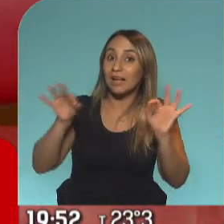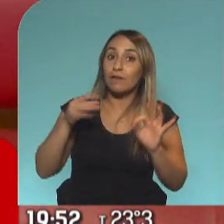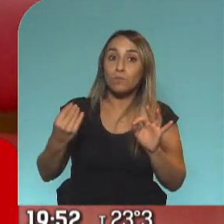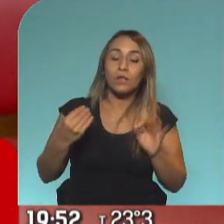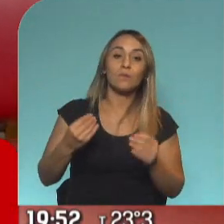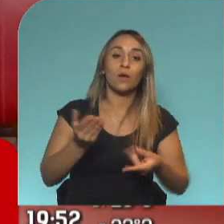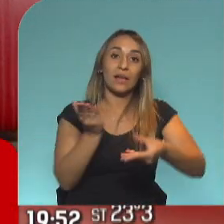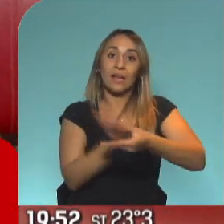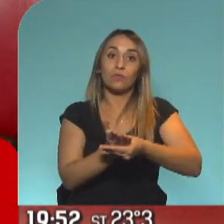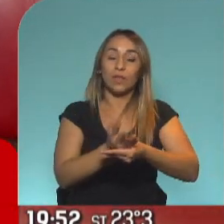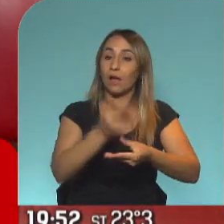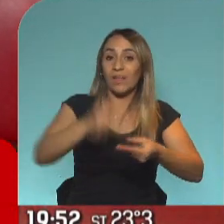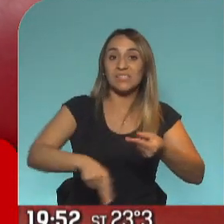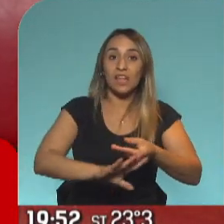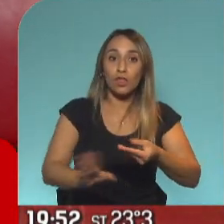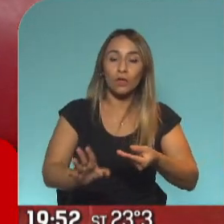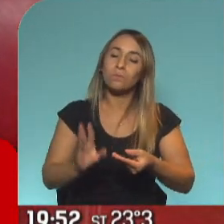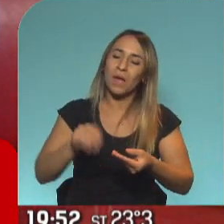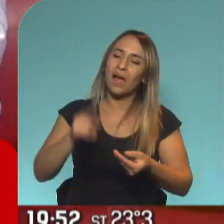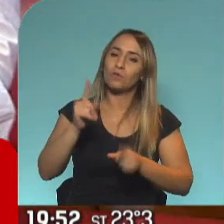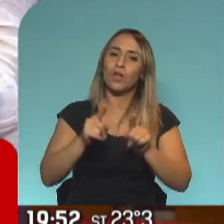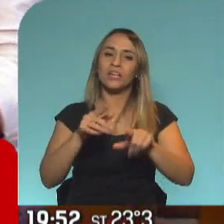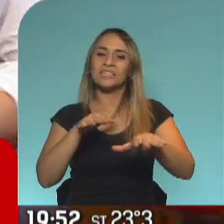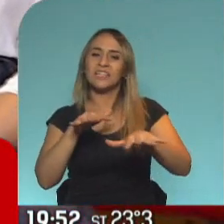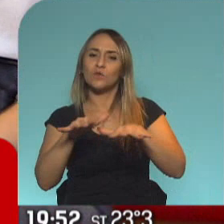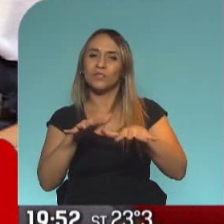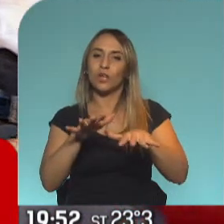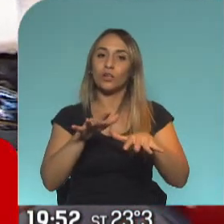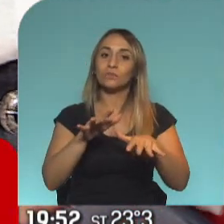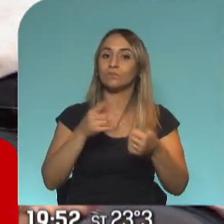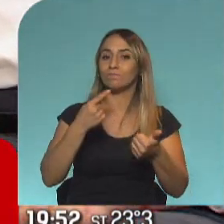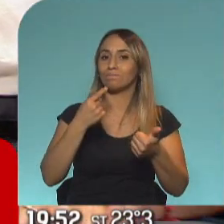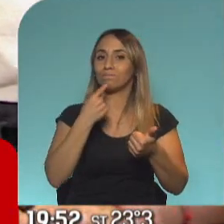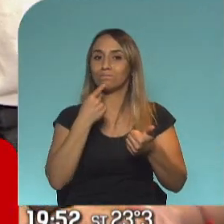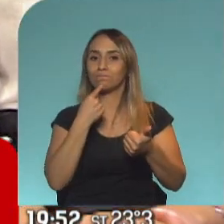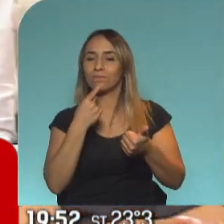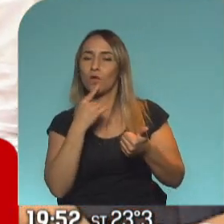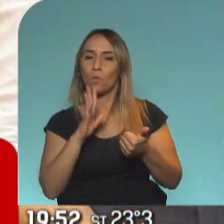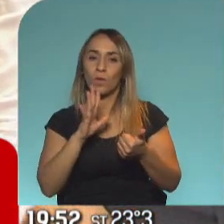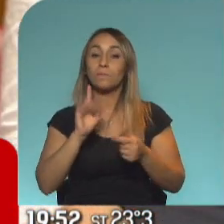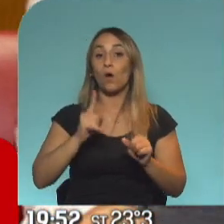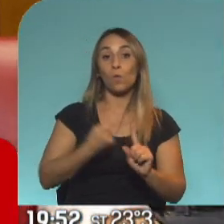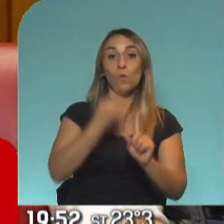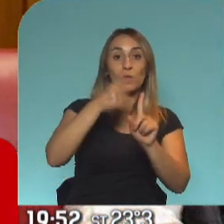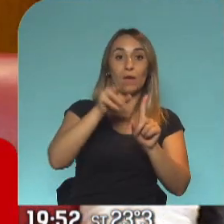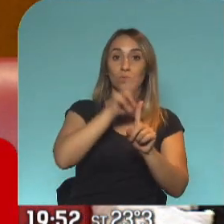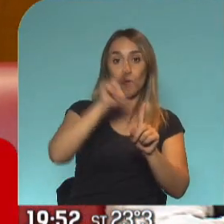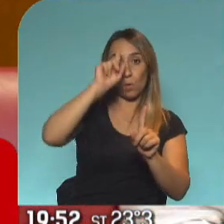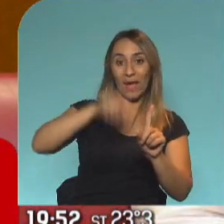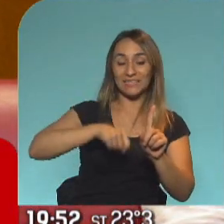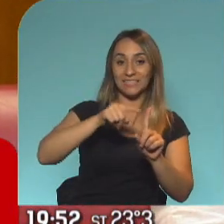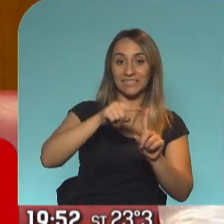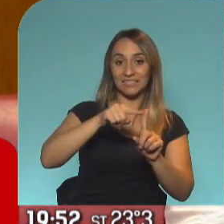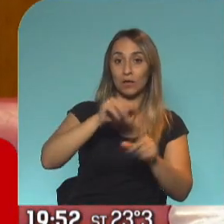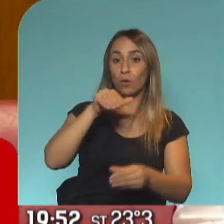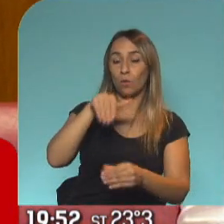en duda alguno de los hechos. Es una parte disidente del fallo, una de las juezas que